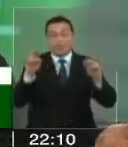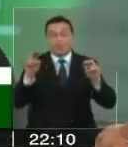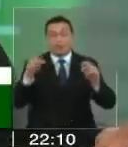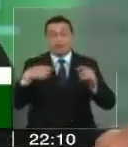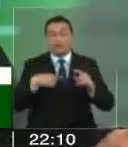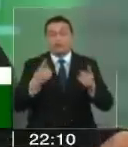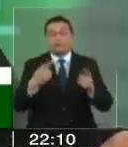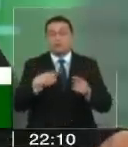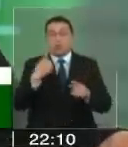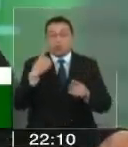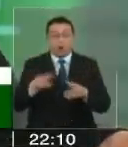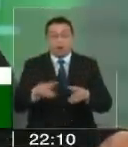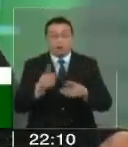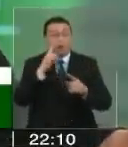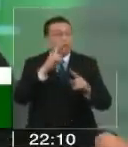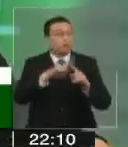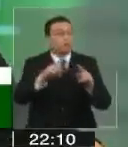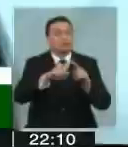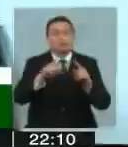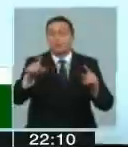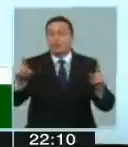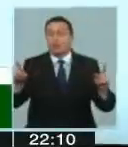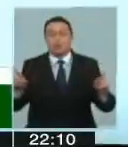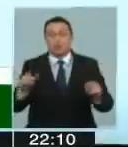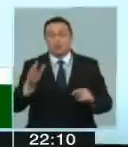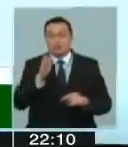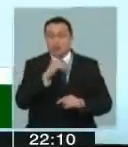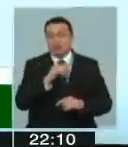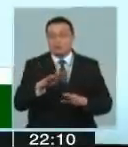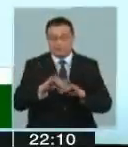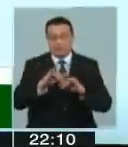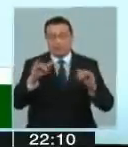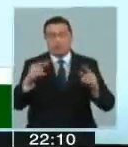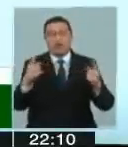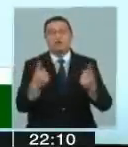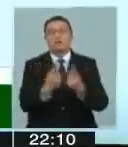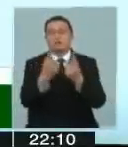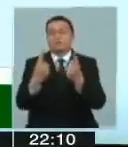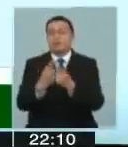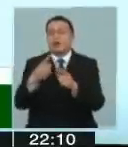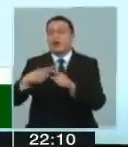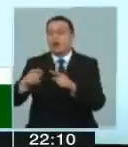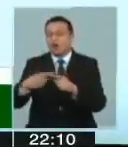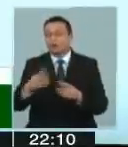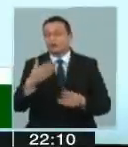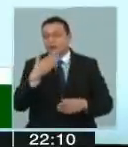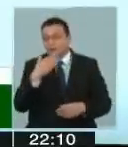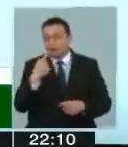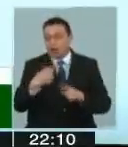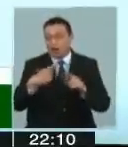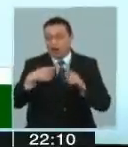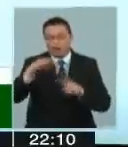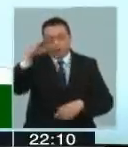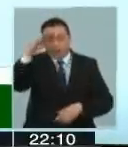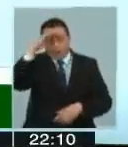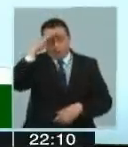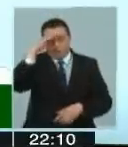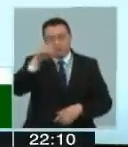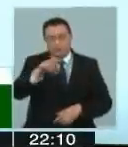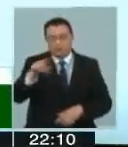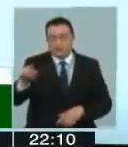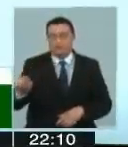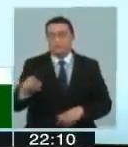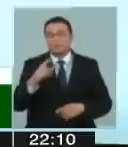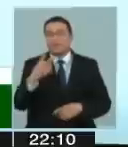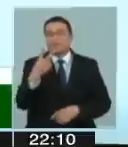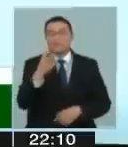sola, no conocía más niños. Y ya vamos a ver cómo conste más niños, porque bueno, Hay otra experiencia. Den es papá, lo